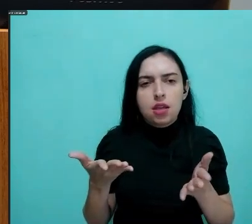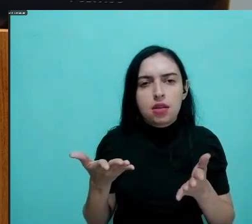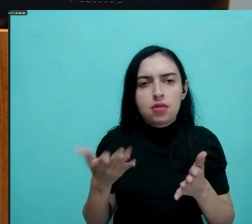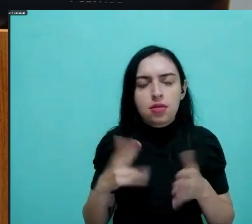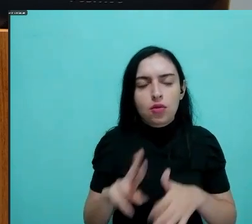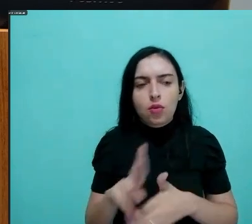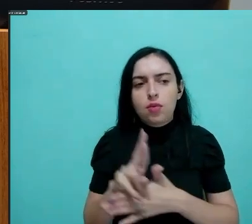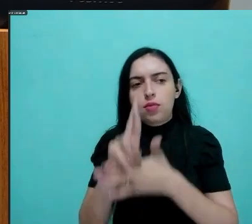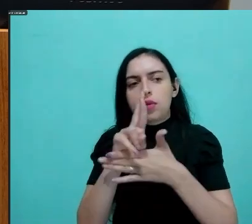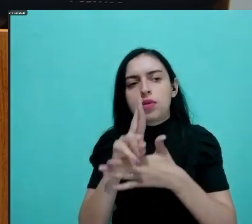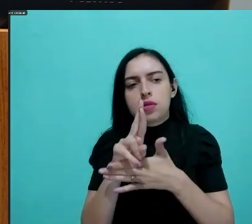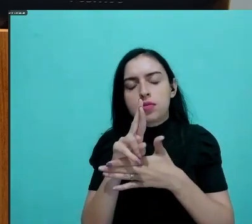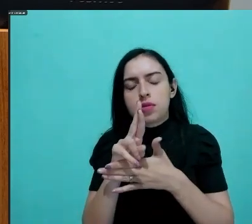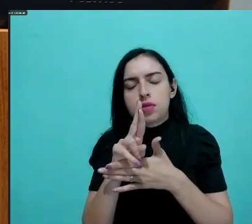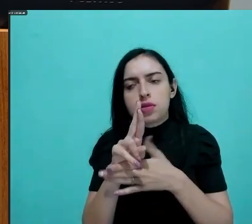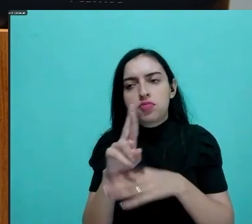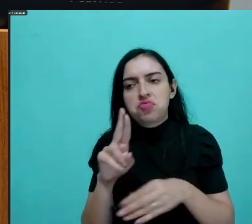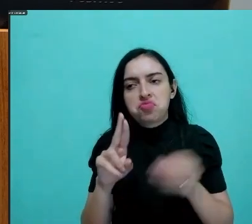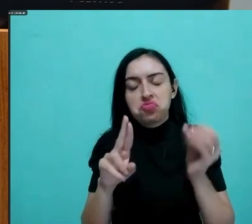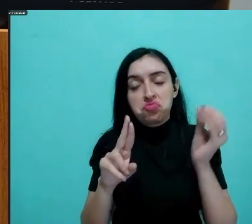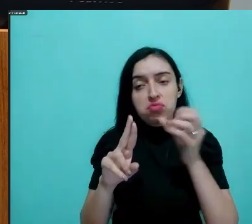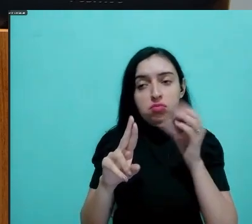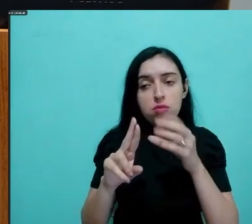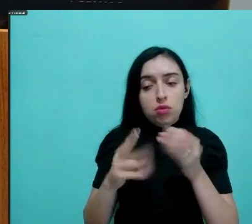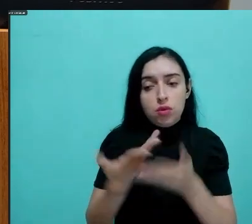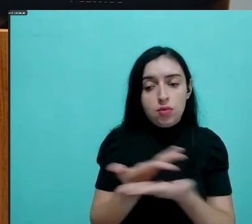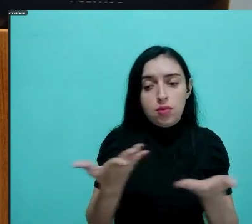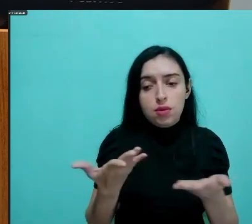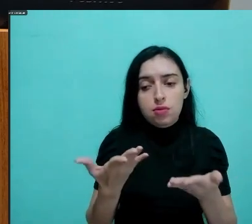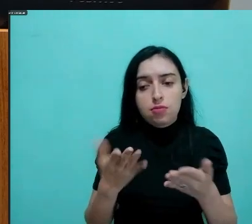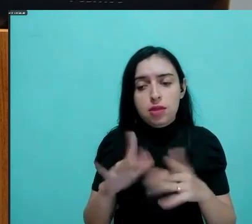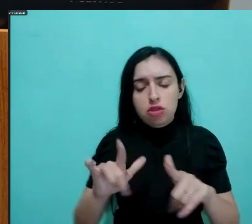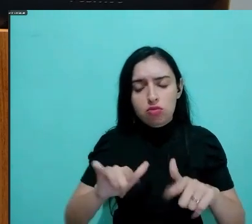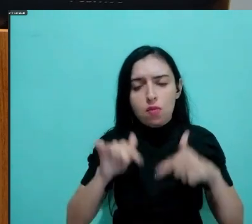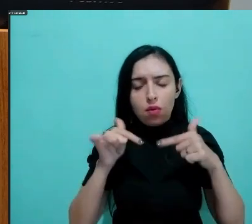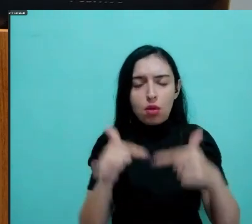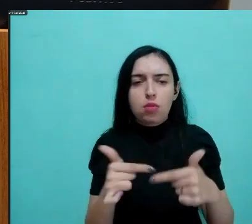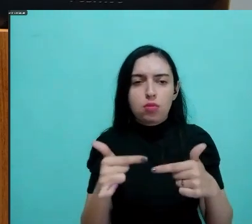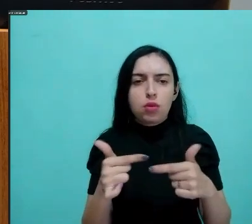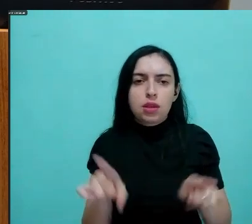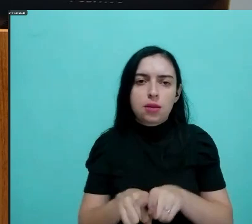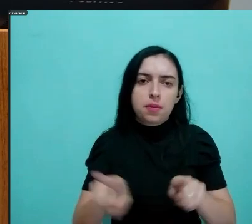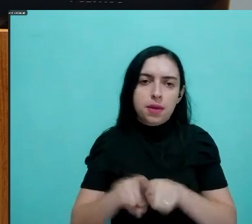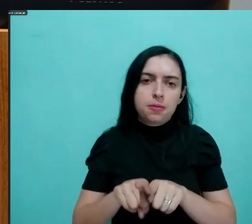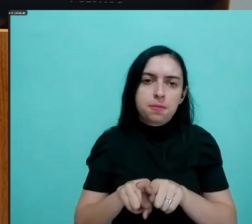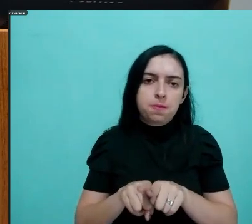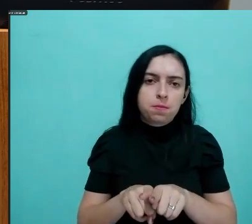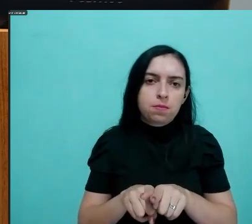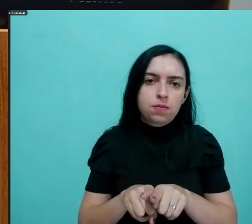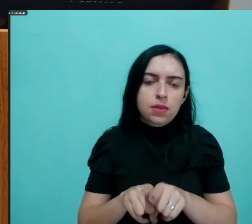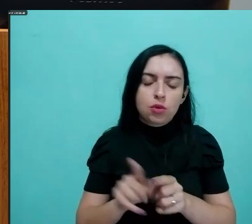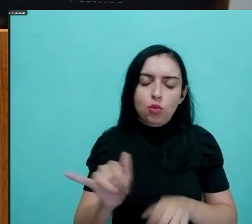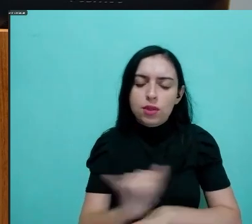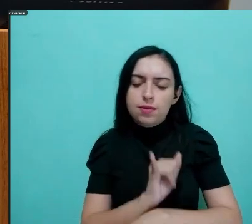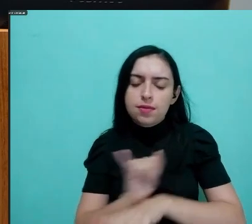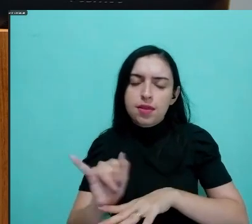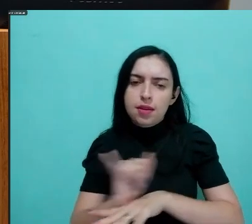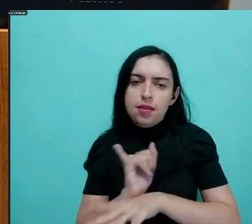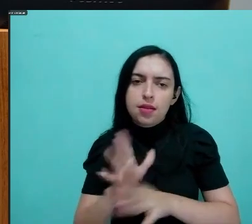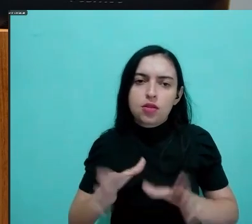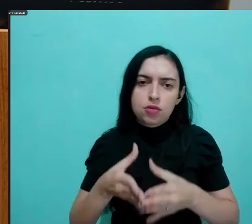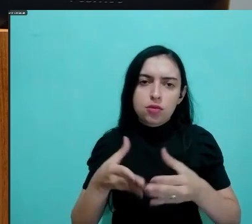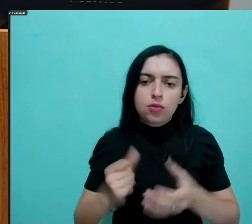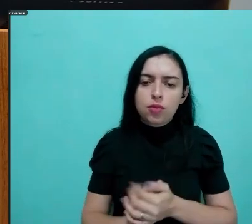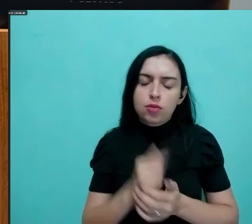los jueces, un empate y una lucha, pero también un uso estratégico por el propio